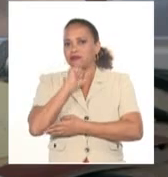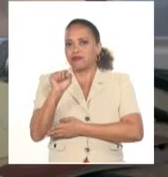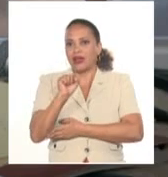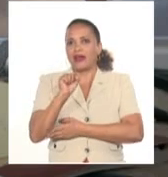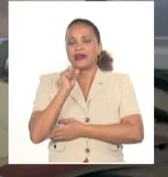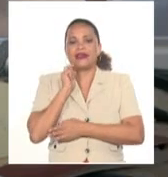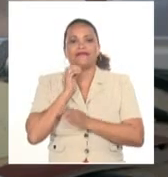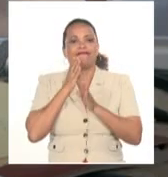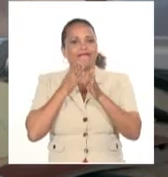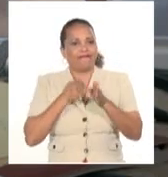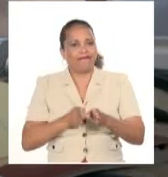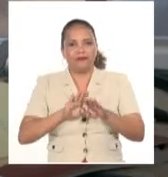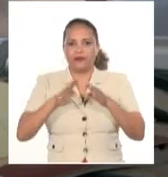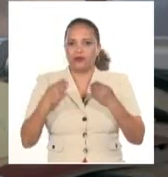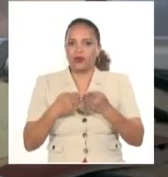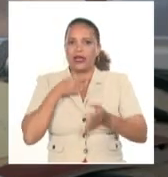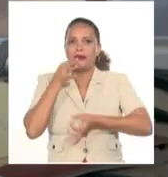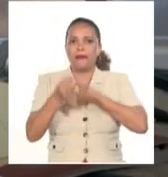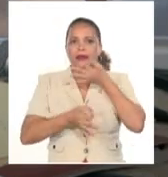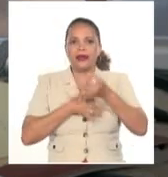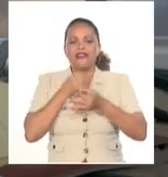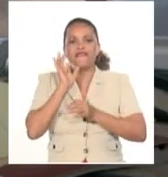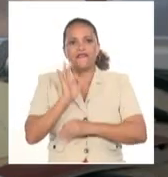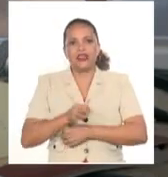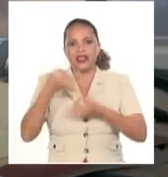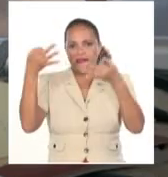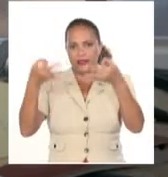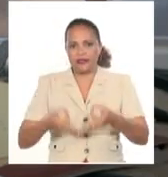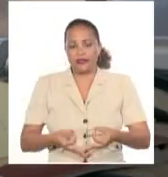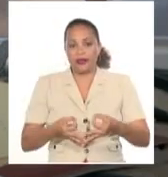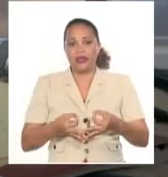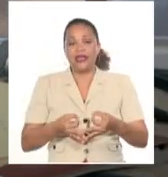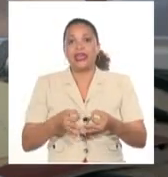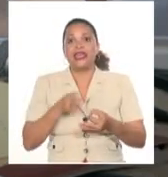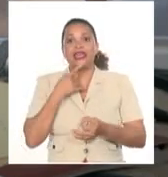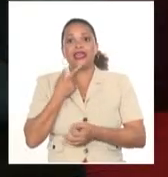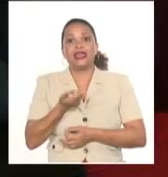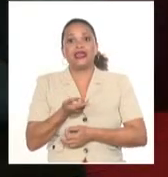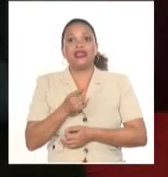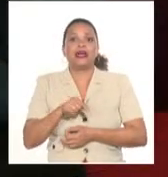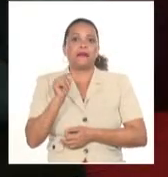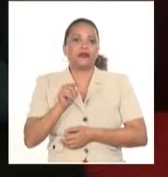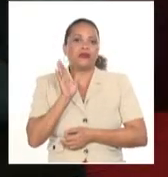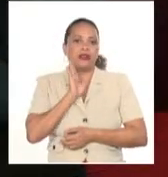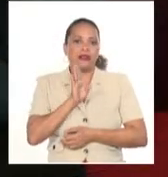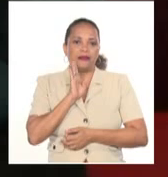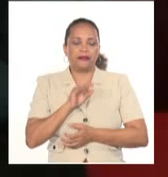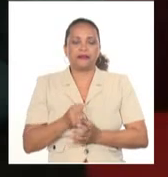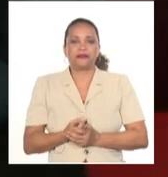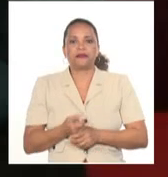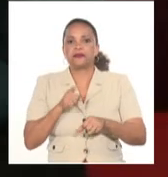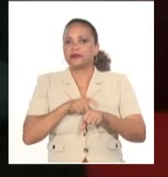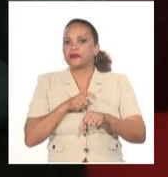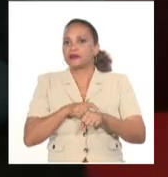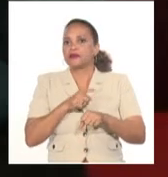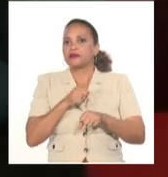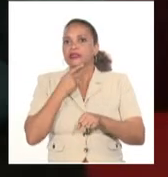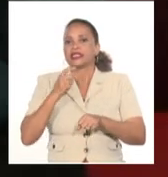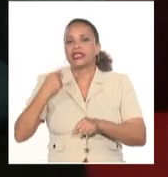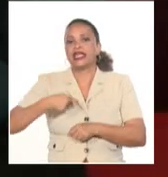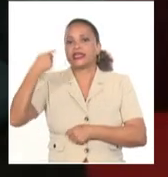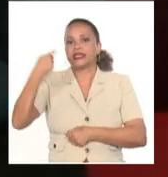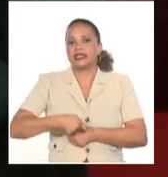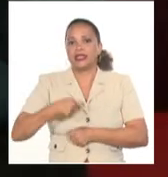a quienes estaban en estas acciones terroristas, que no pueden llamarse protestas. A pocas horas de la sentencia del Tribunal Supremo